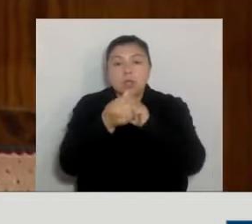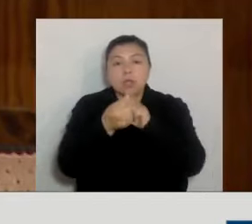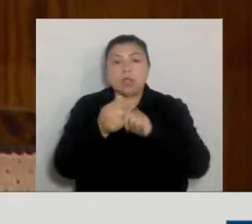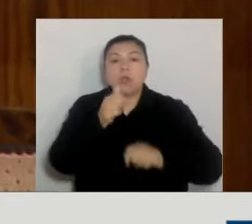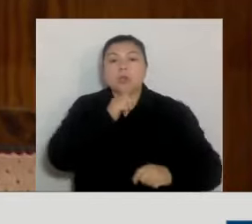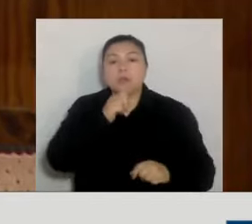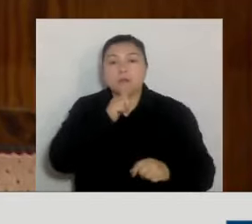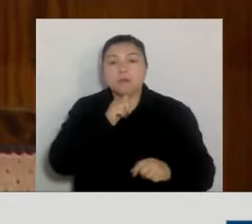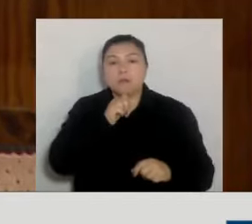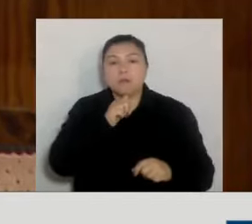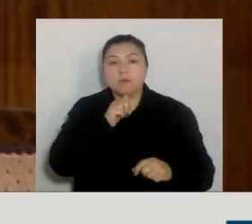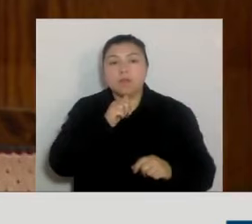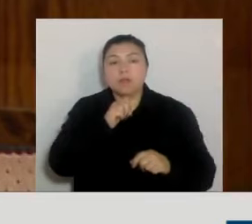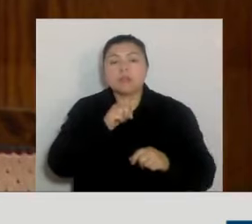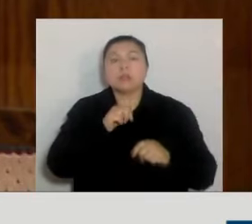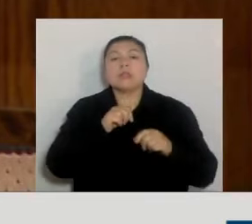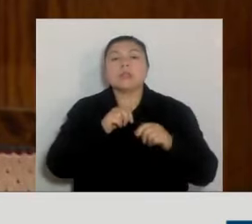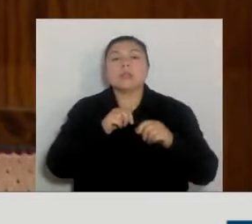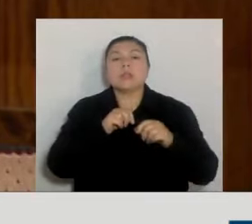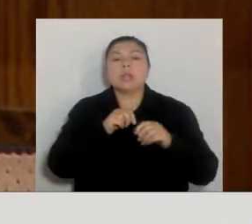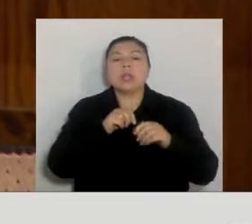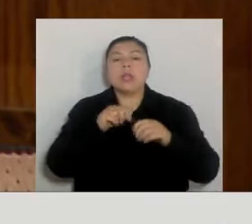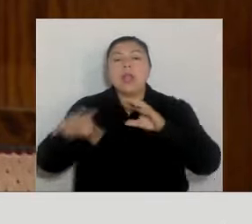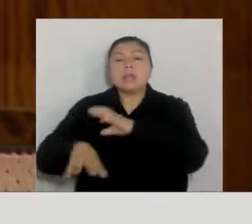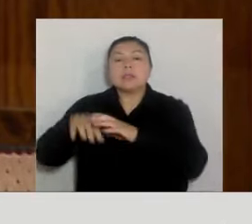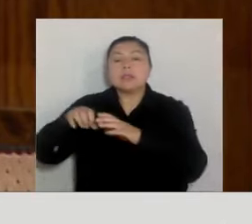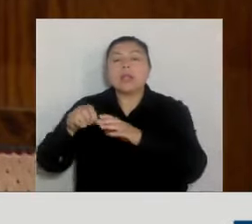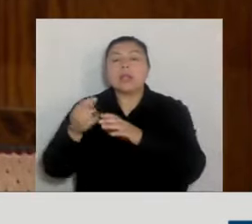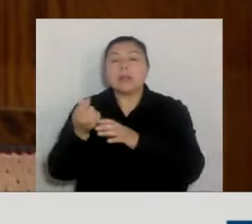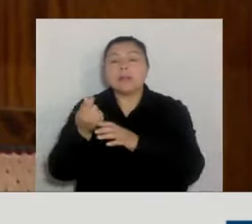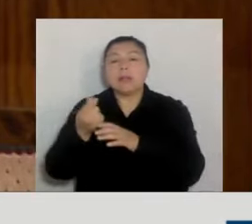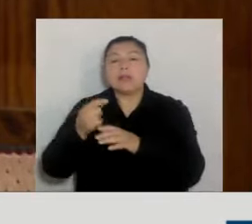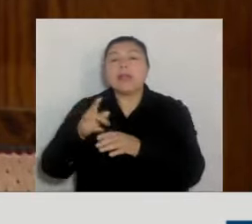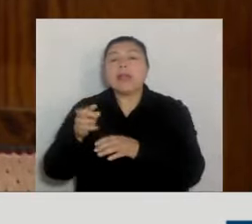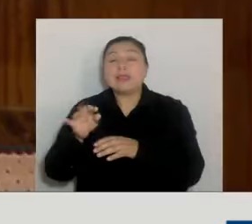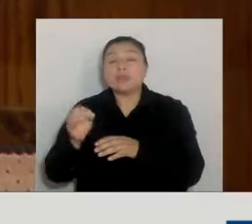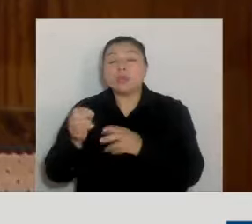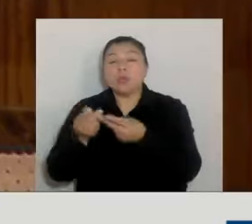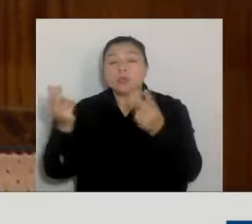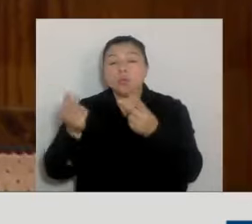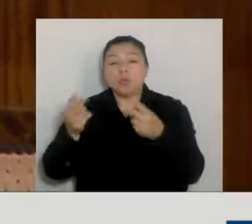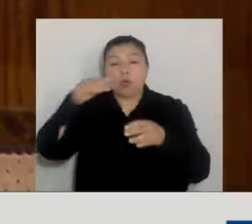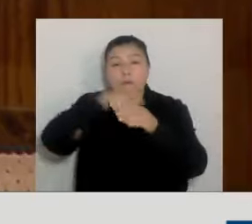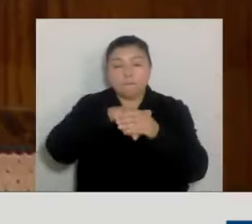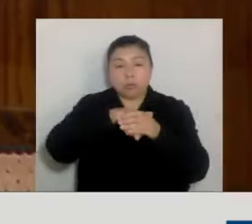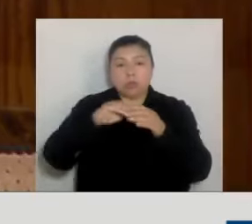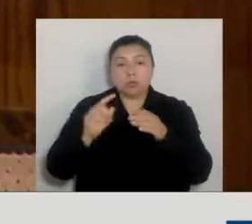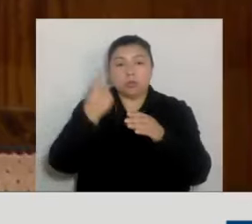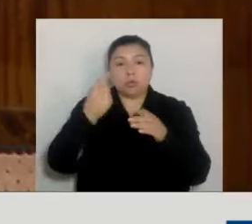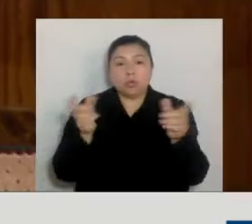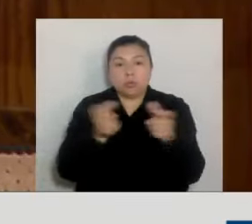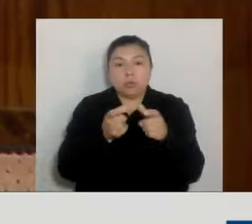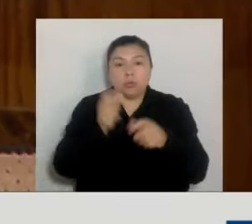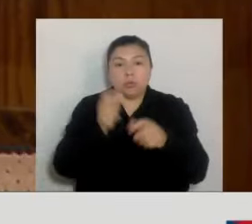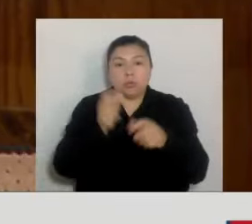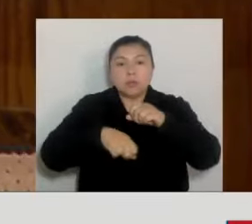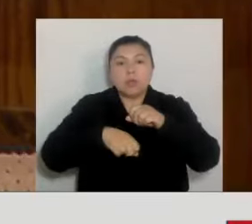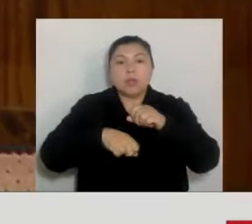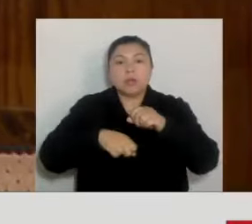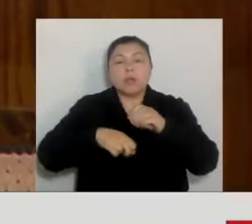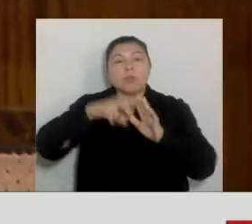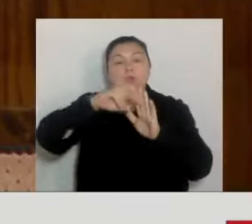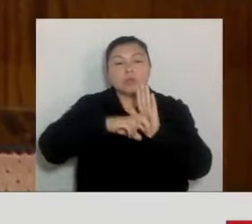con transferencias del tesoro público finalmente puesto en votación general la comisión aprobó el proyecto por 10 votos